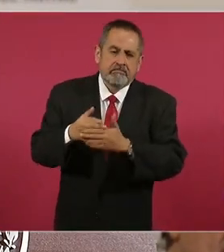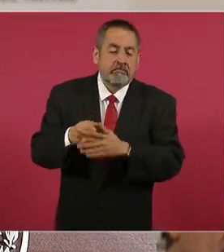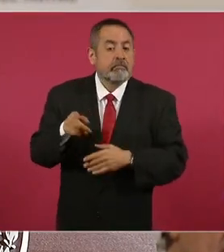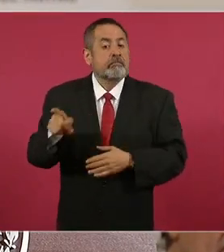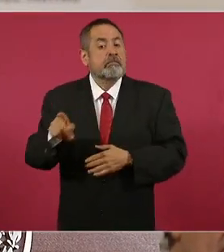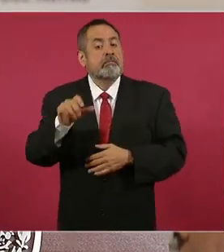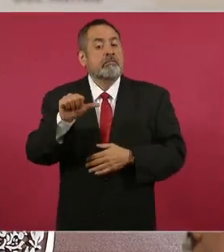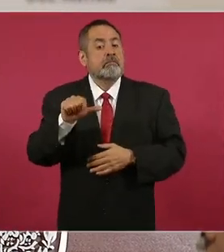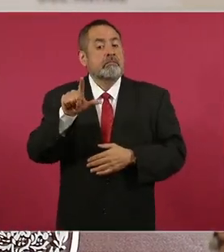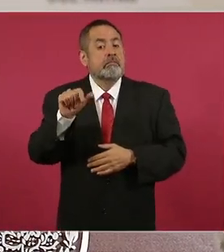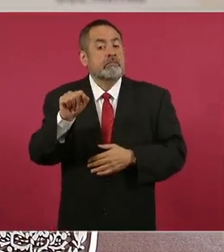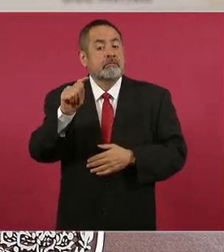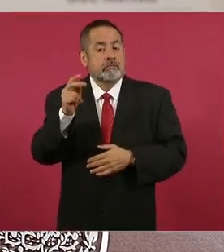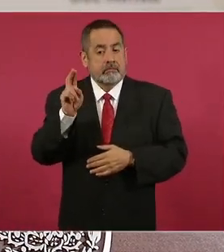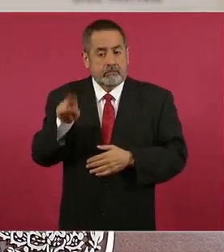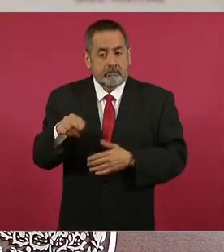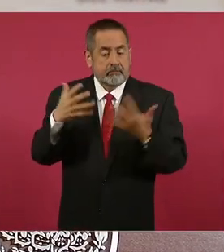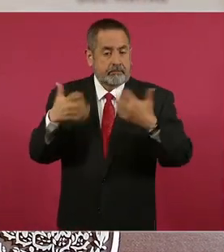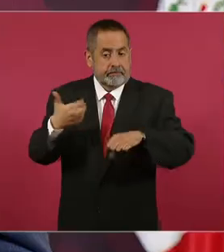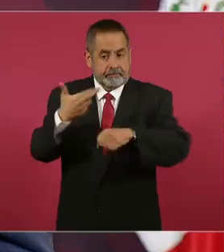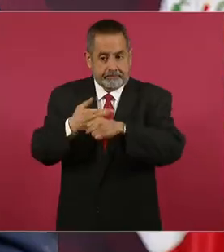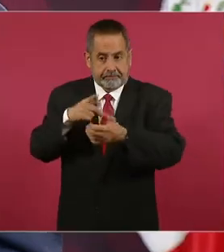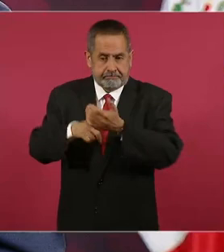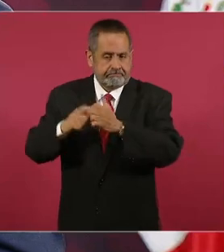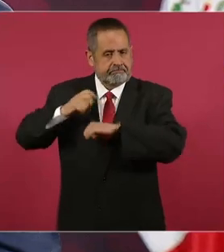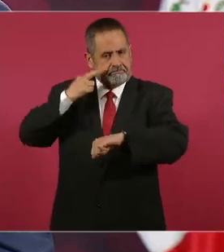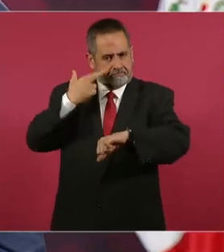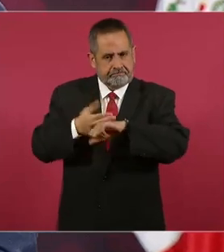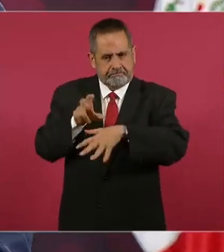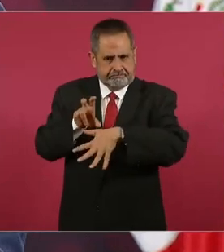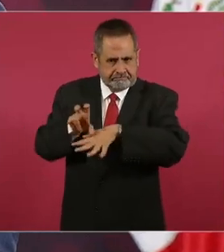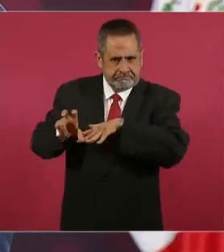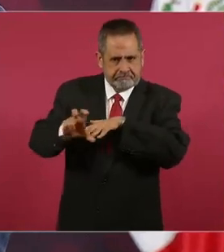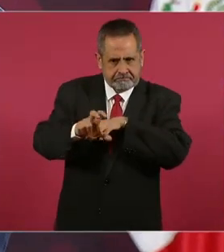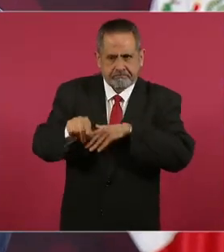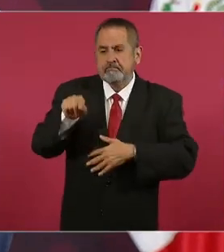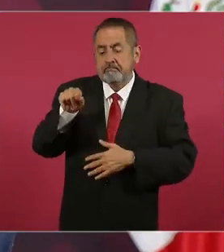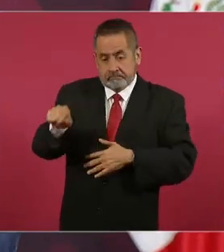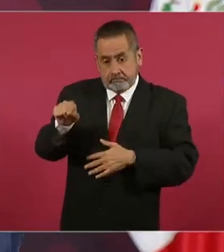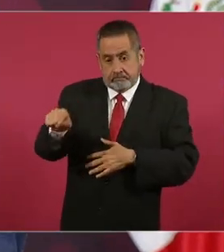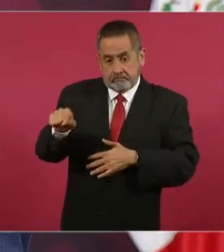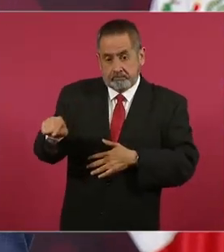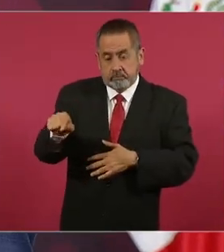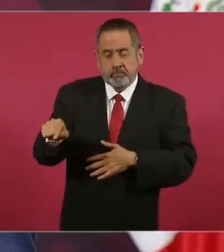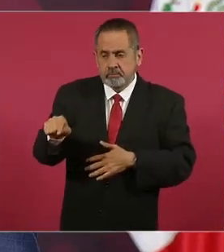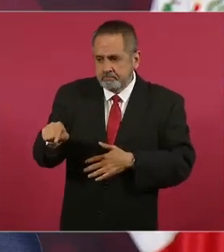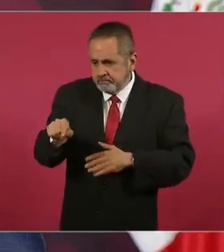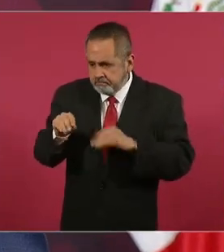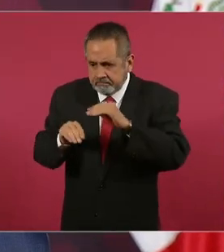Alstom, que es la empresa que maneja el tren, está